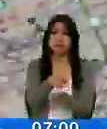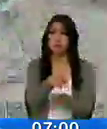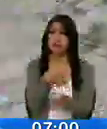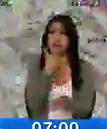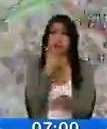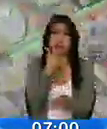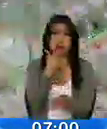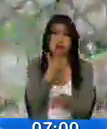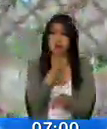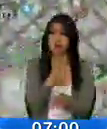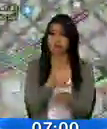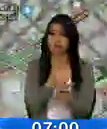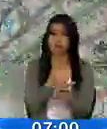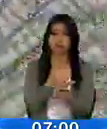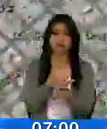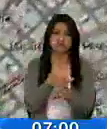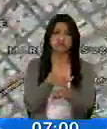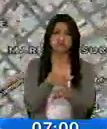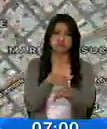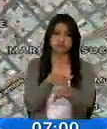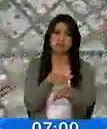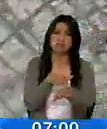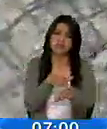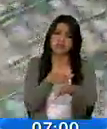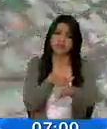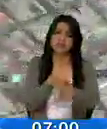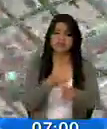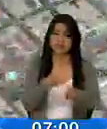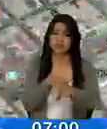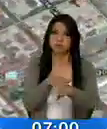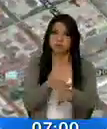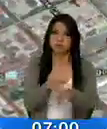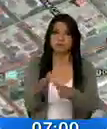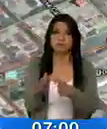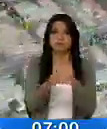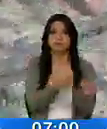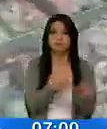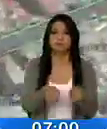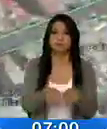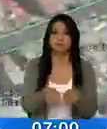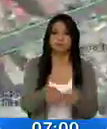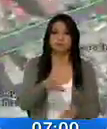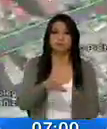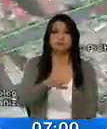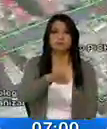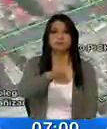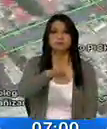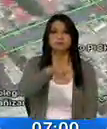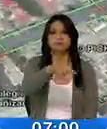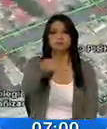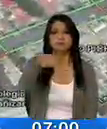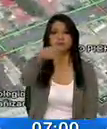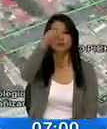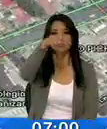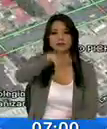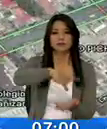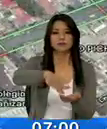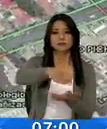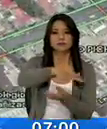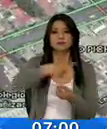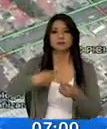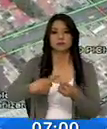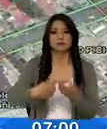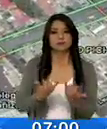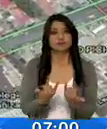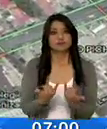algunos kilómetros de congestión. Se mueve, pero existe congestión. Igualmente, si subimos a la parte norcentro de la ciudad de Quito, a